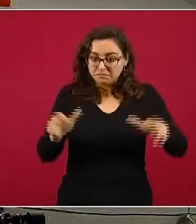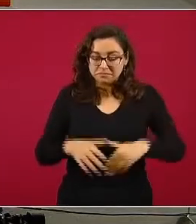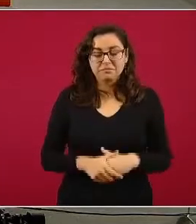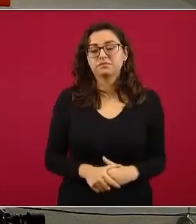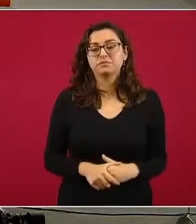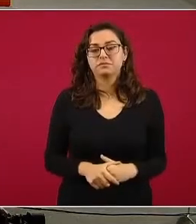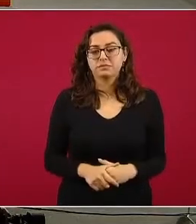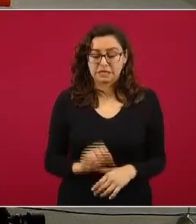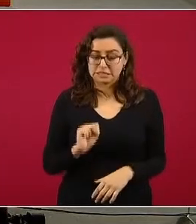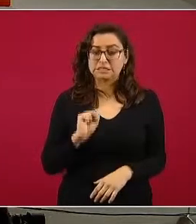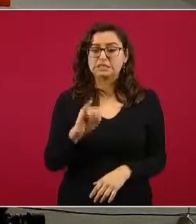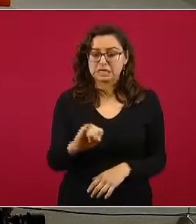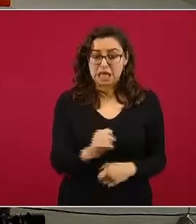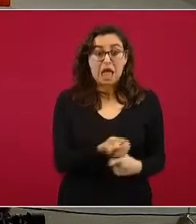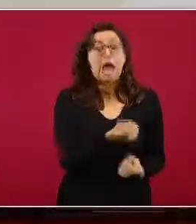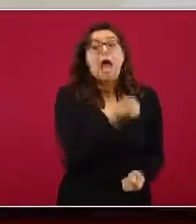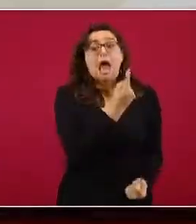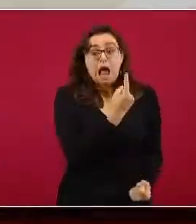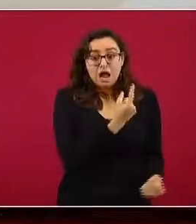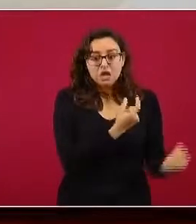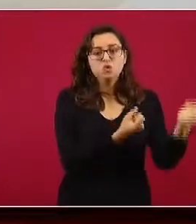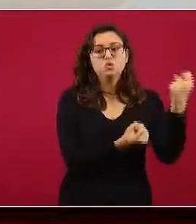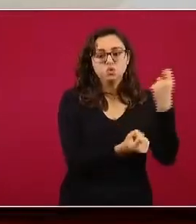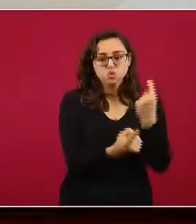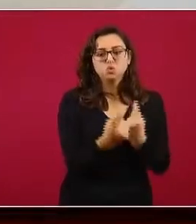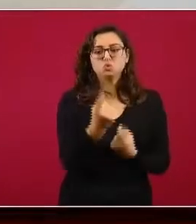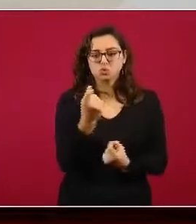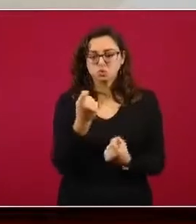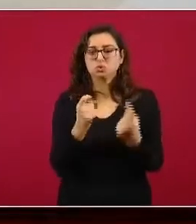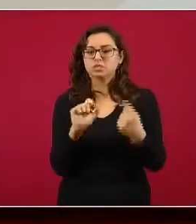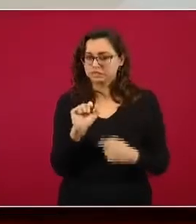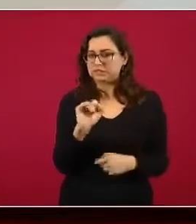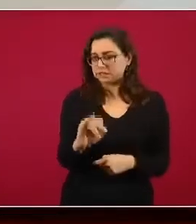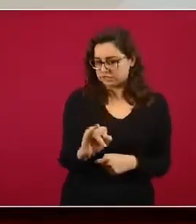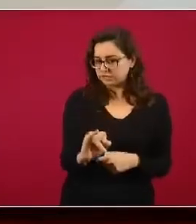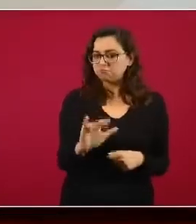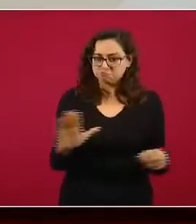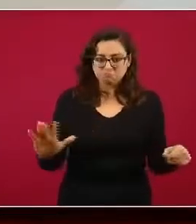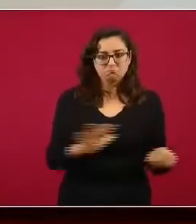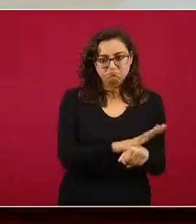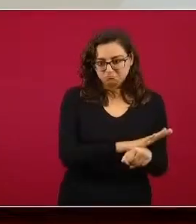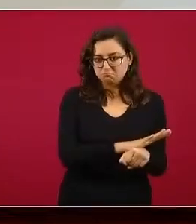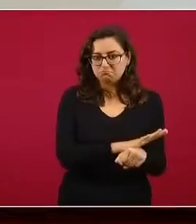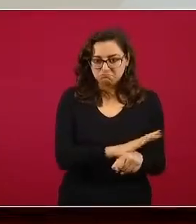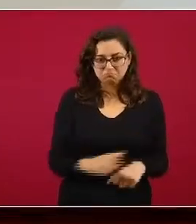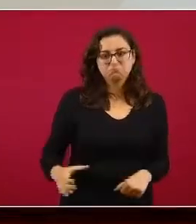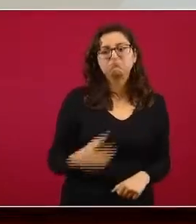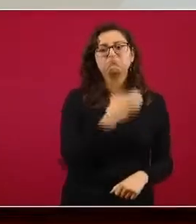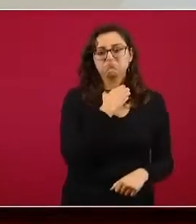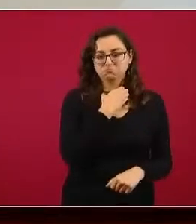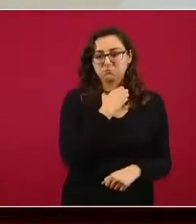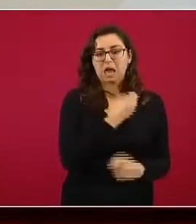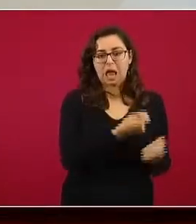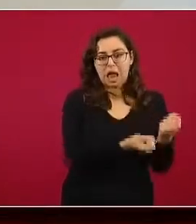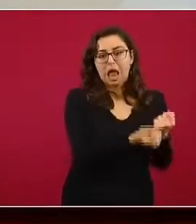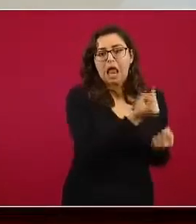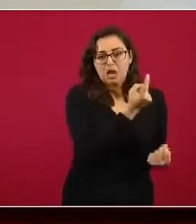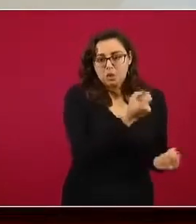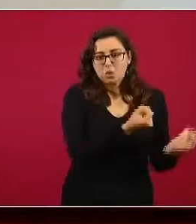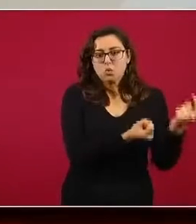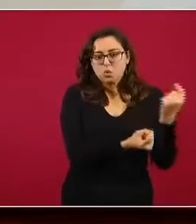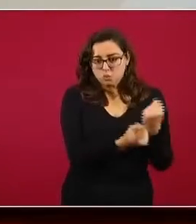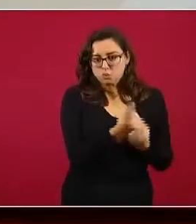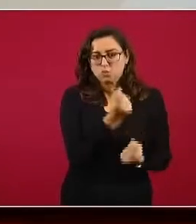hemos comentado muchas veces, hay unidades médicas que pueden estar llegando a un punto de saturación y ahí es donde